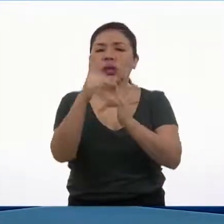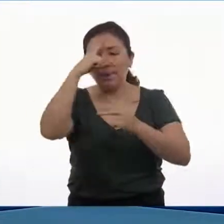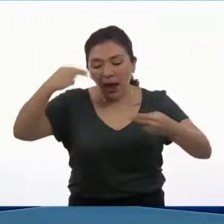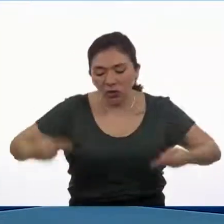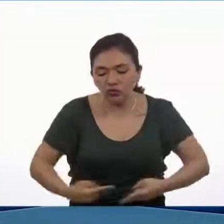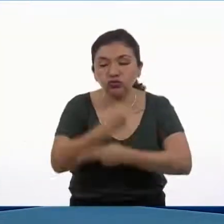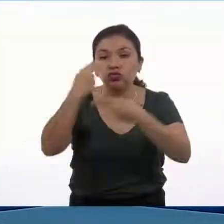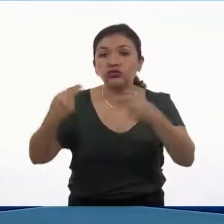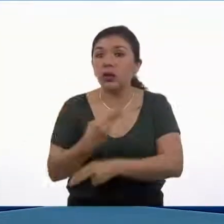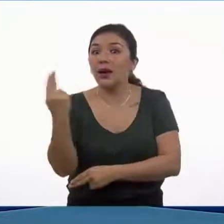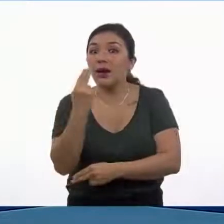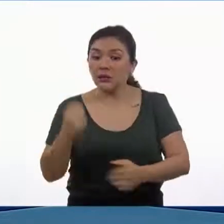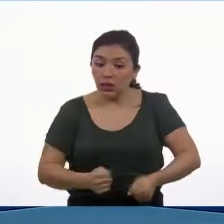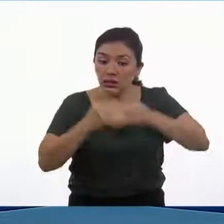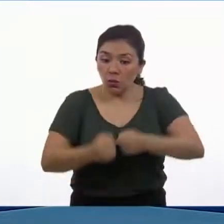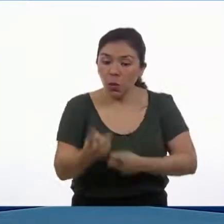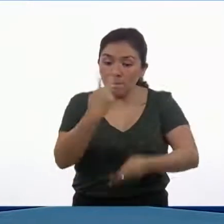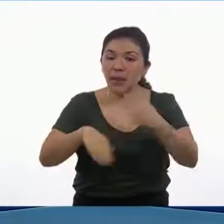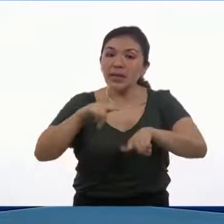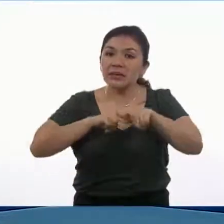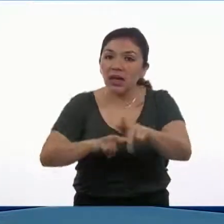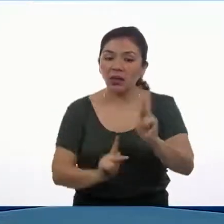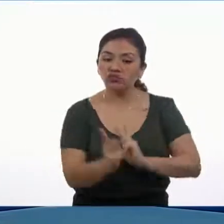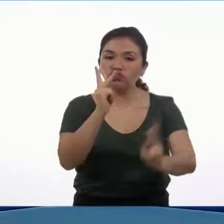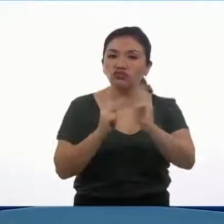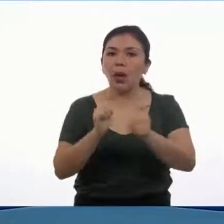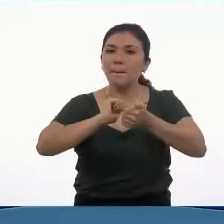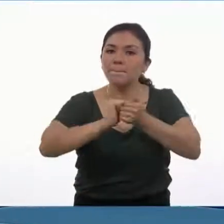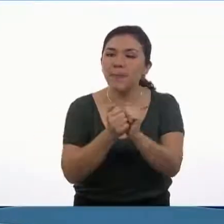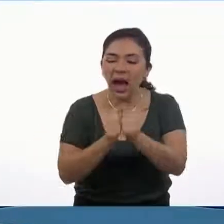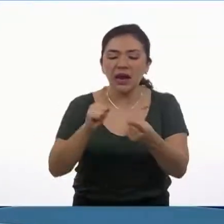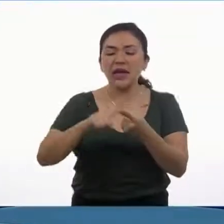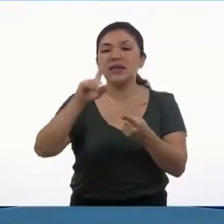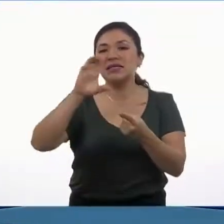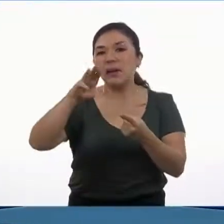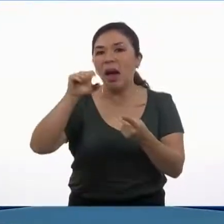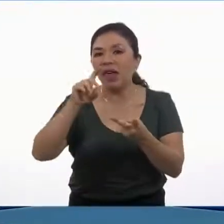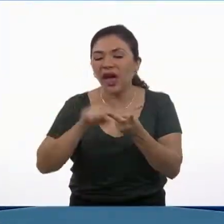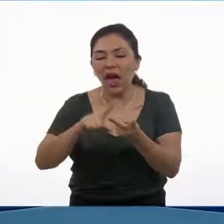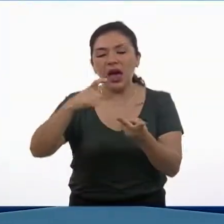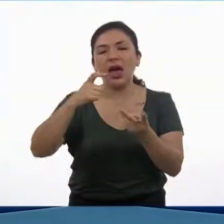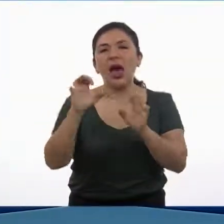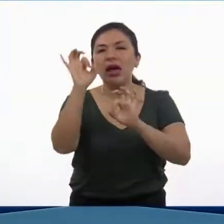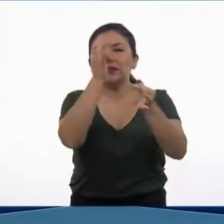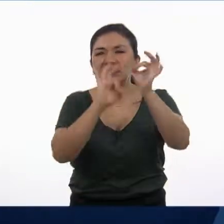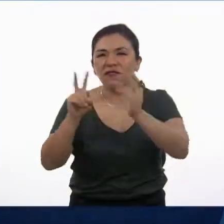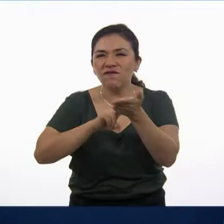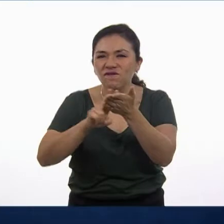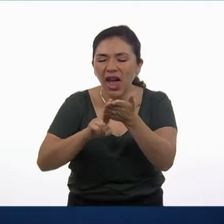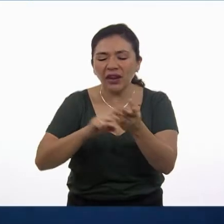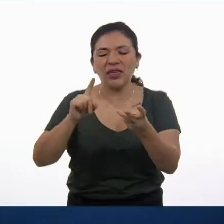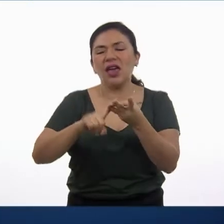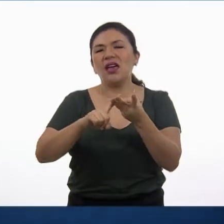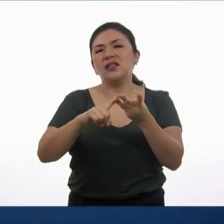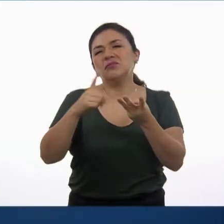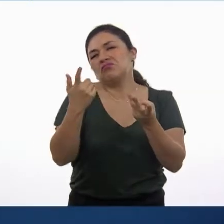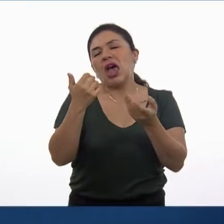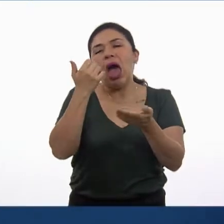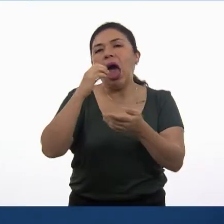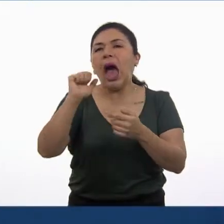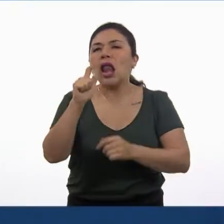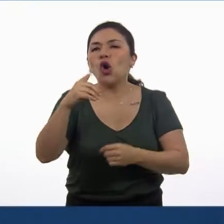que asegurar sus cultivos como el trigo, la cebada, guisantes, legumbres y el algodón,